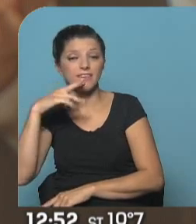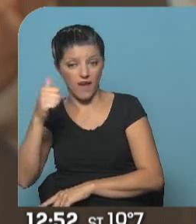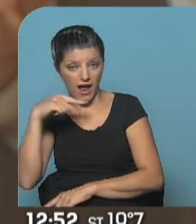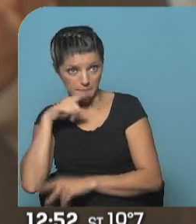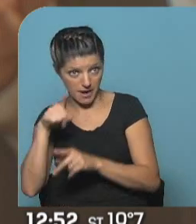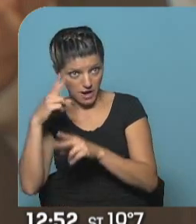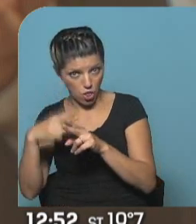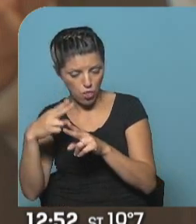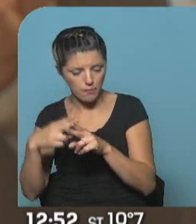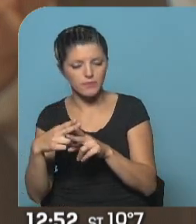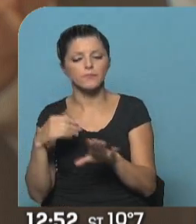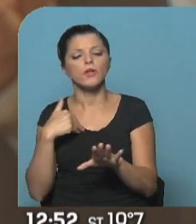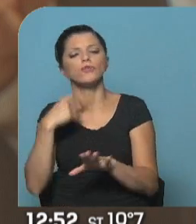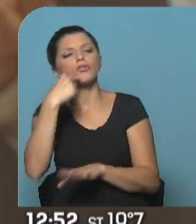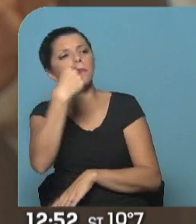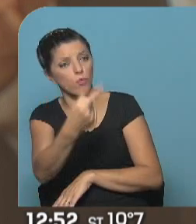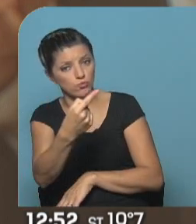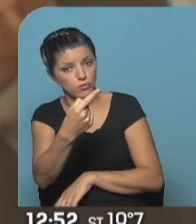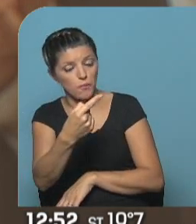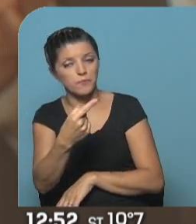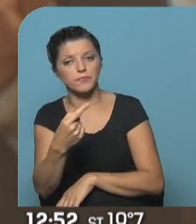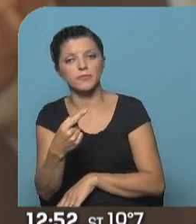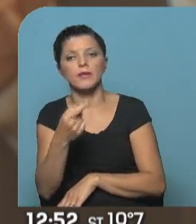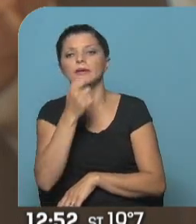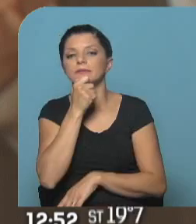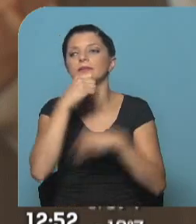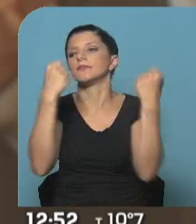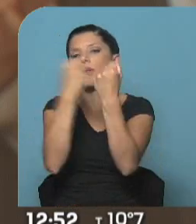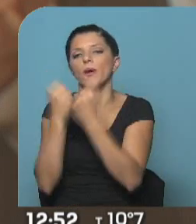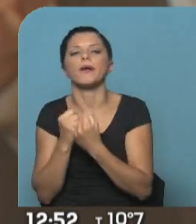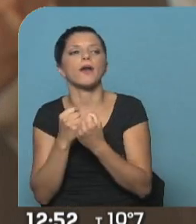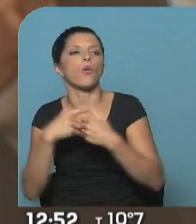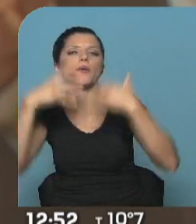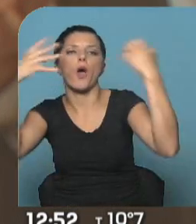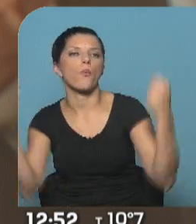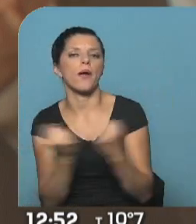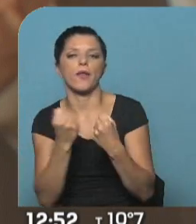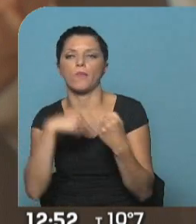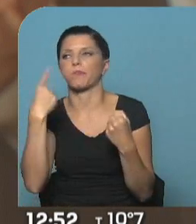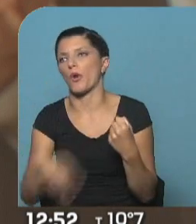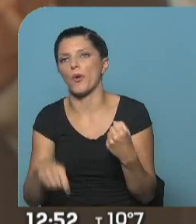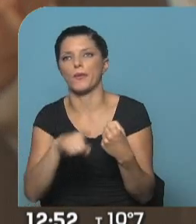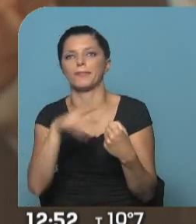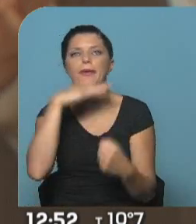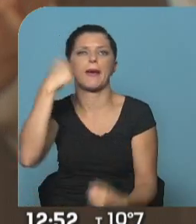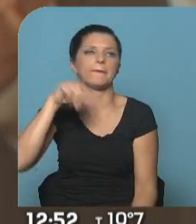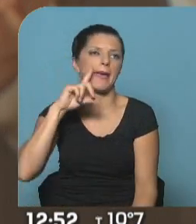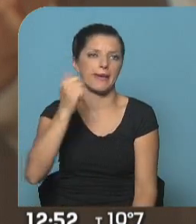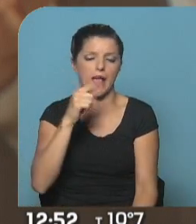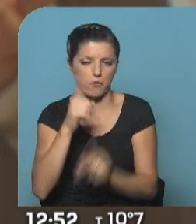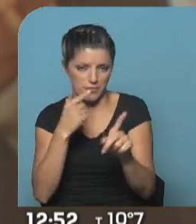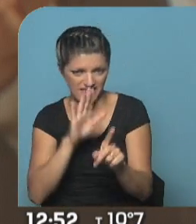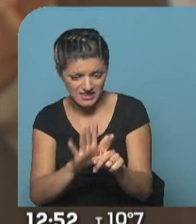si los dirigentes se ponen o no de acuerdo, si hay una coalición del color Jamaica, como decía, no sé, hay una coalición, una gran coalición o demás, más allá de lo que